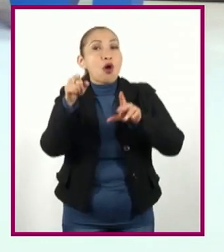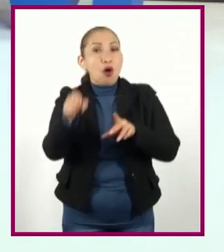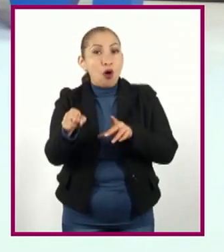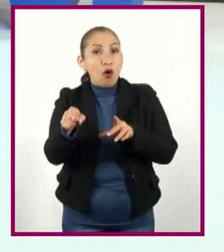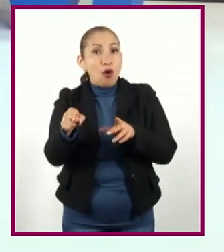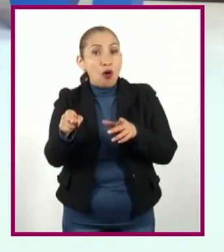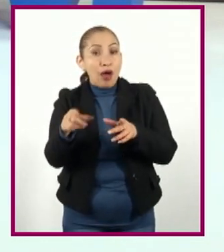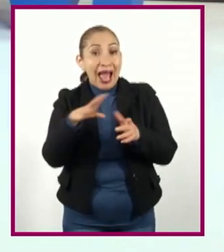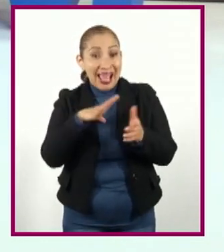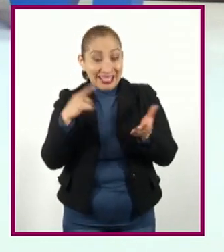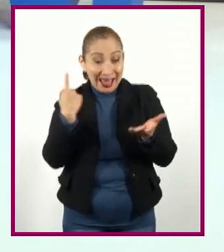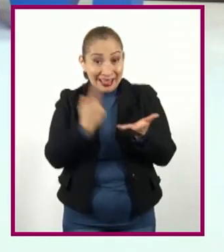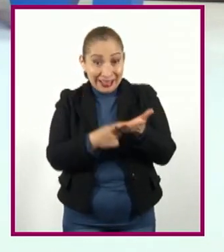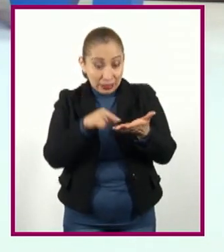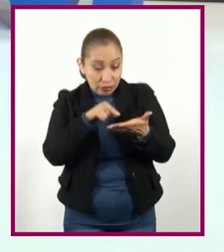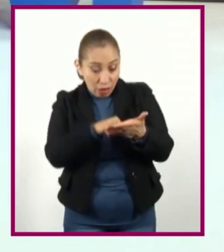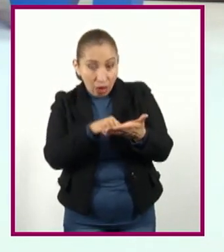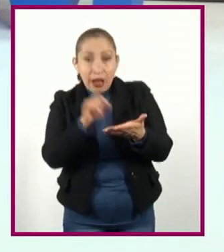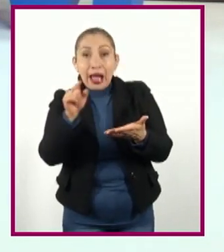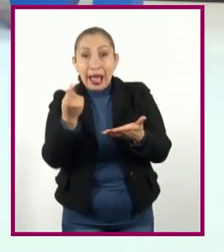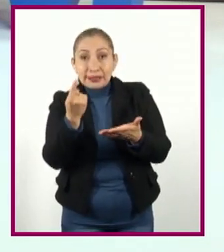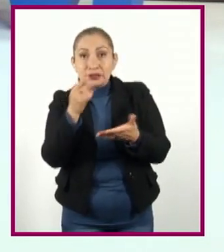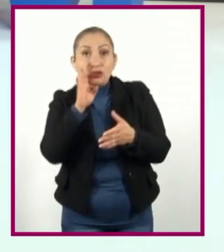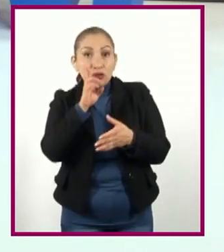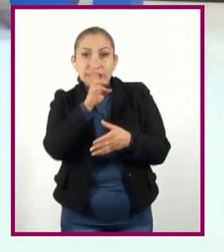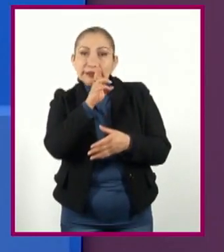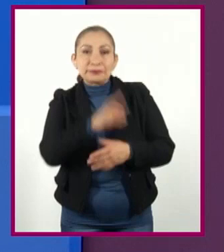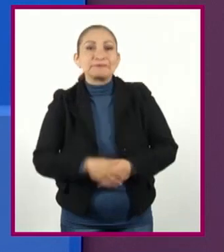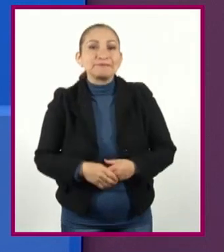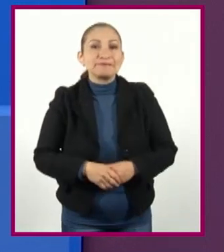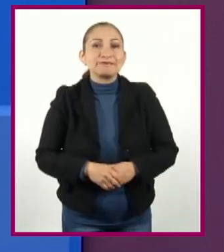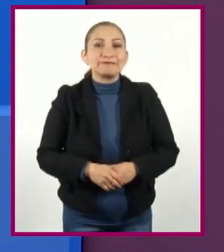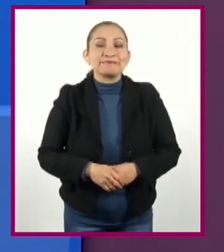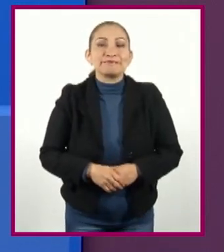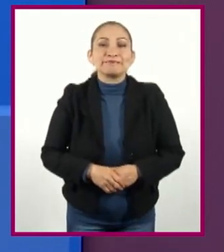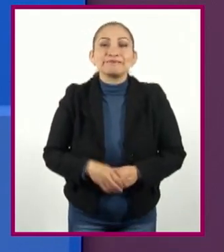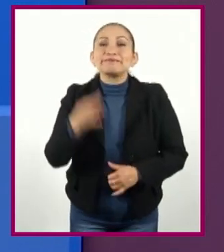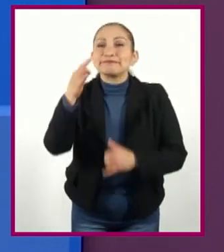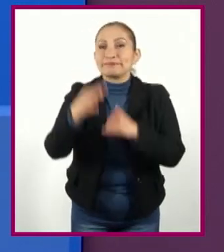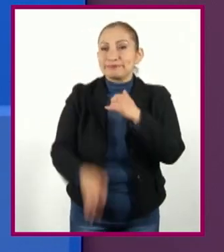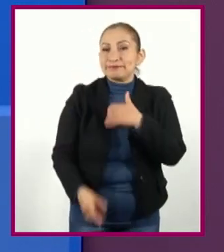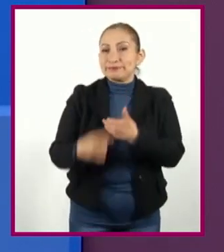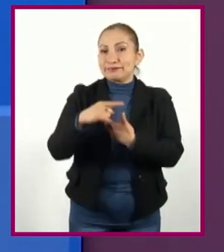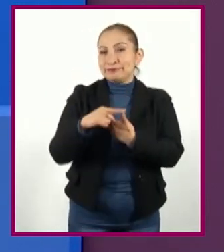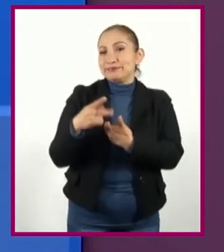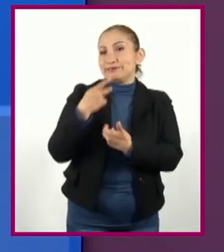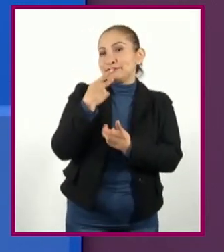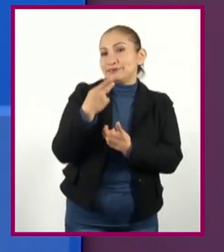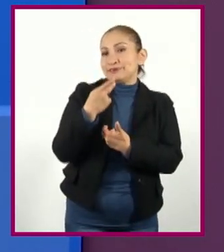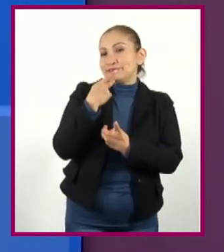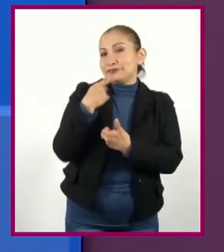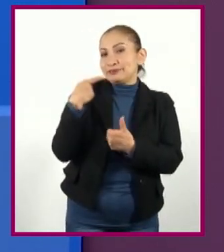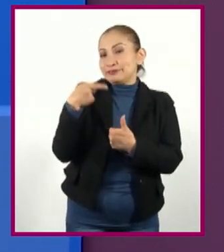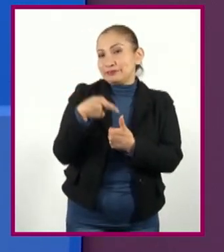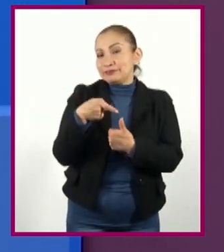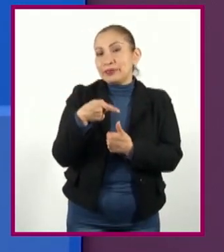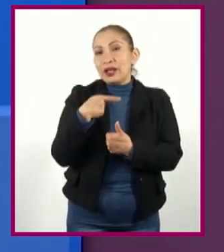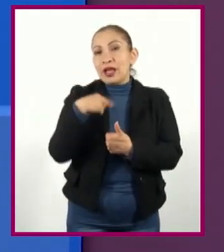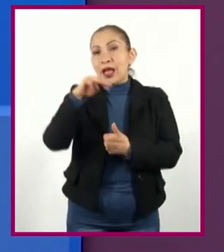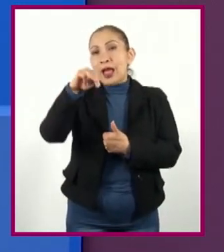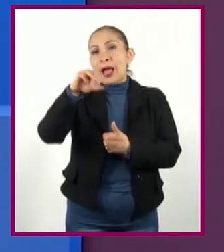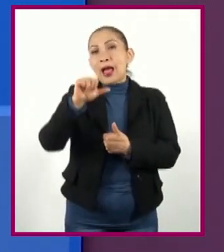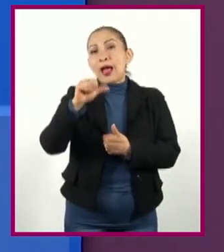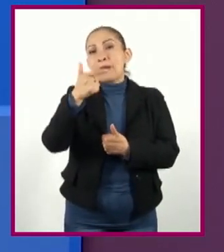la involucran sean o no noticia. Y por último, hablaremos sobre la